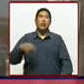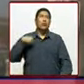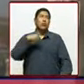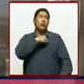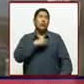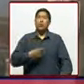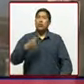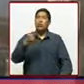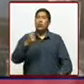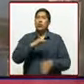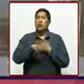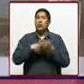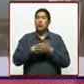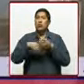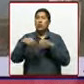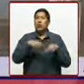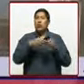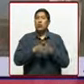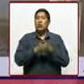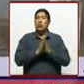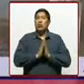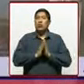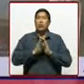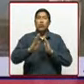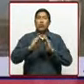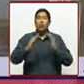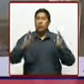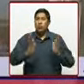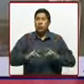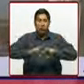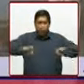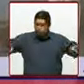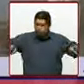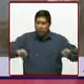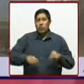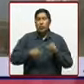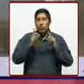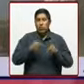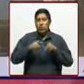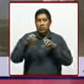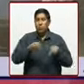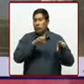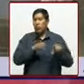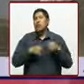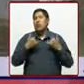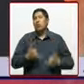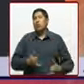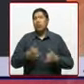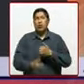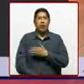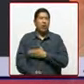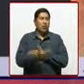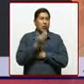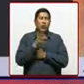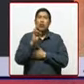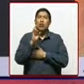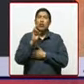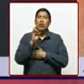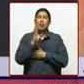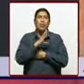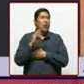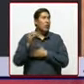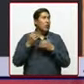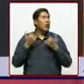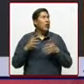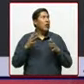Hemos activado todos los mecanismos a objeto de solicitar un allanamiento al domicilio, mismo que se ha llevado a cabo esta mañana aproximadamente a las 7 de la mañana.